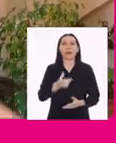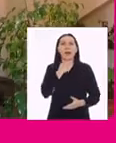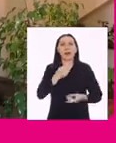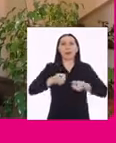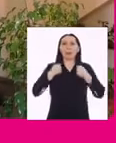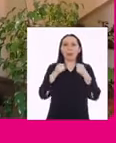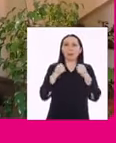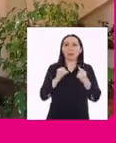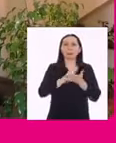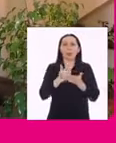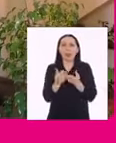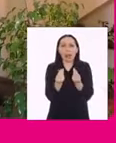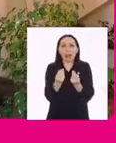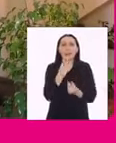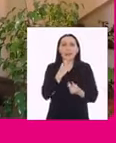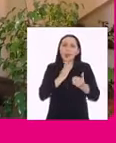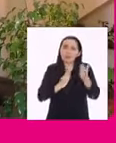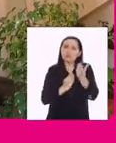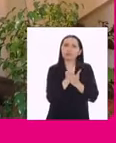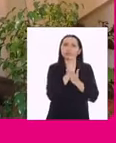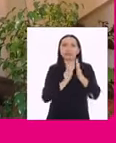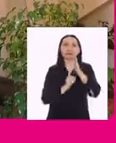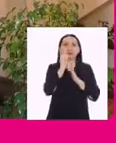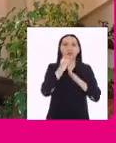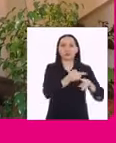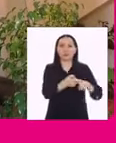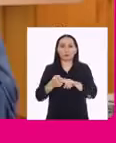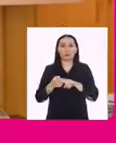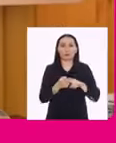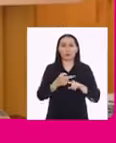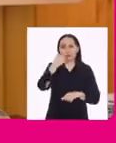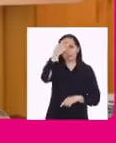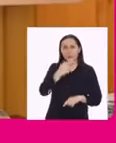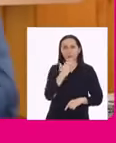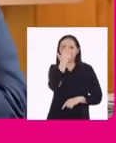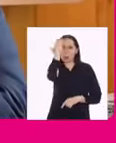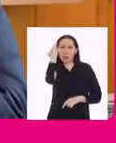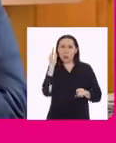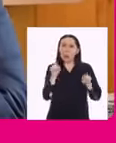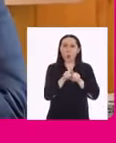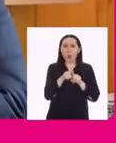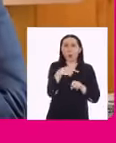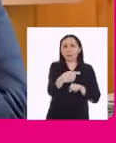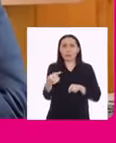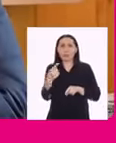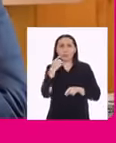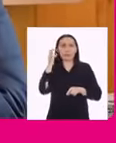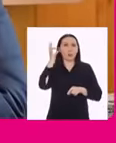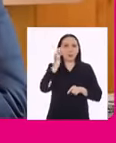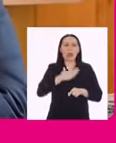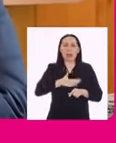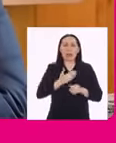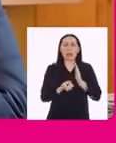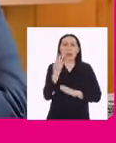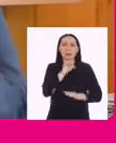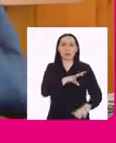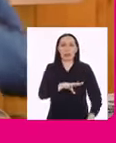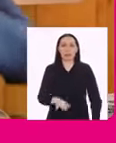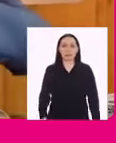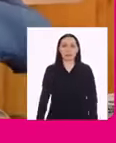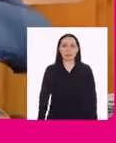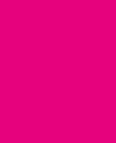Quiero deporte, salud y calidad de vida como motor de desarrollo social. Soy Mar, y al igual que ellos y ellas, quiero un nuevo